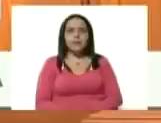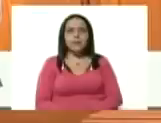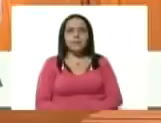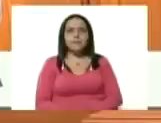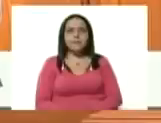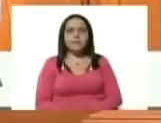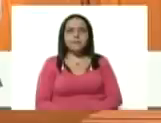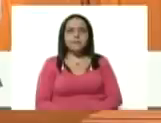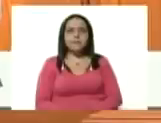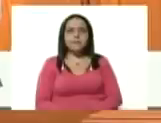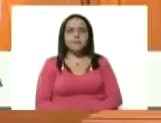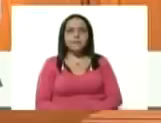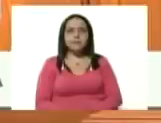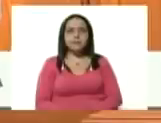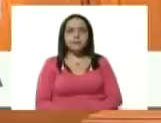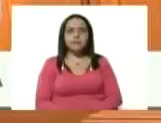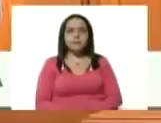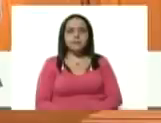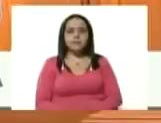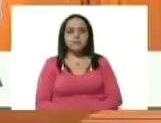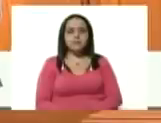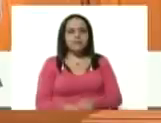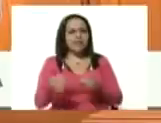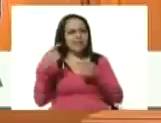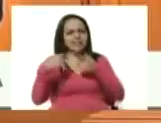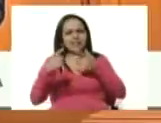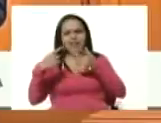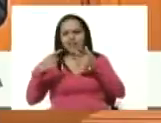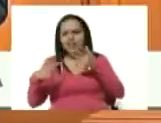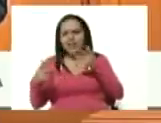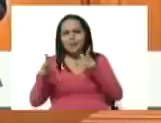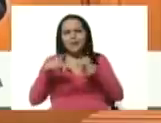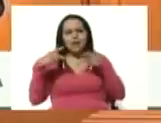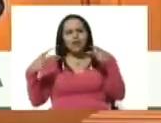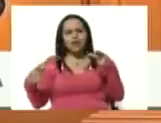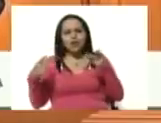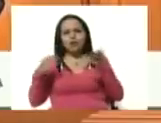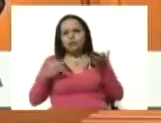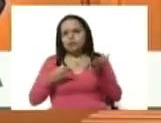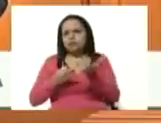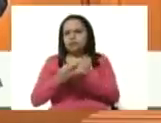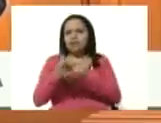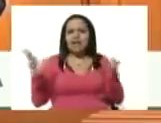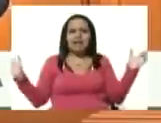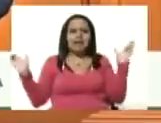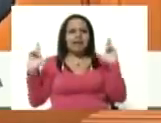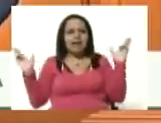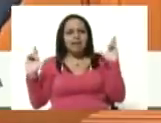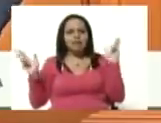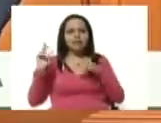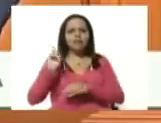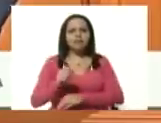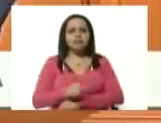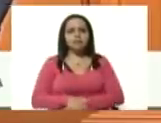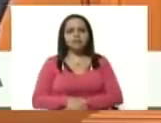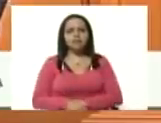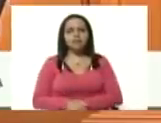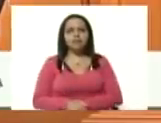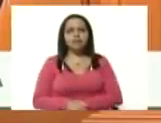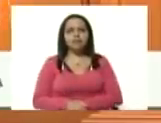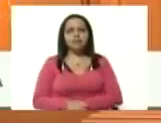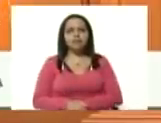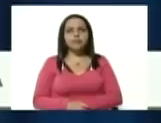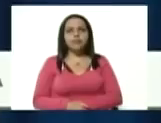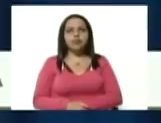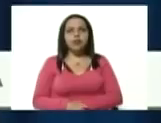El Mundo, El Siglo, Radio Continente, Radio Rumbo, y se trata de la gran María de